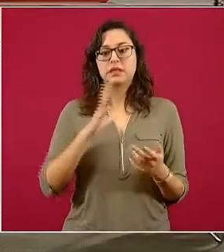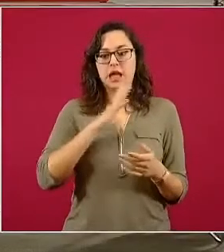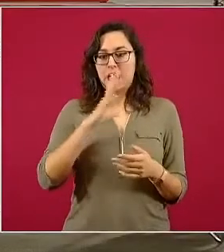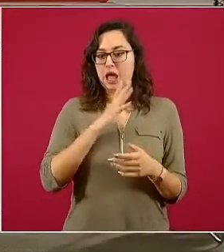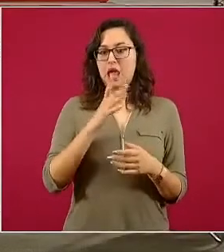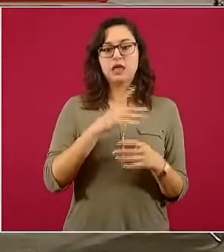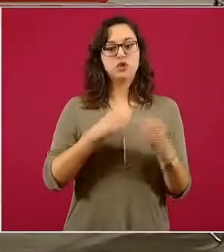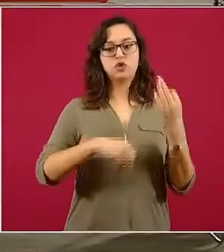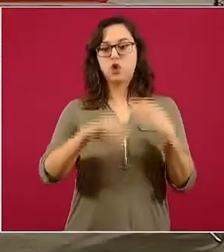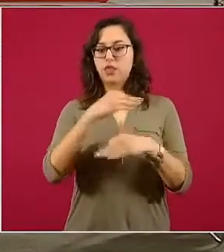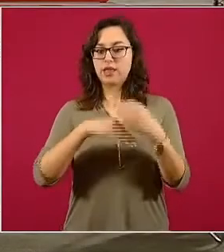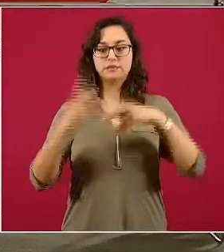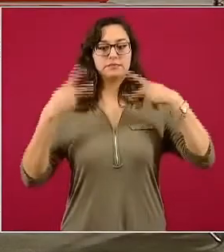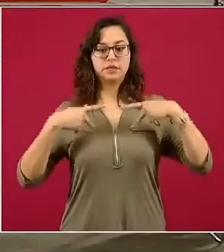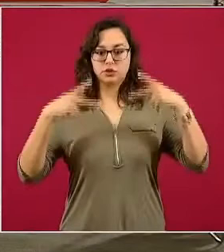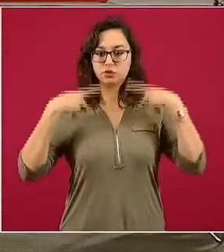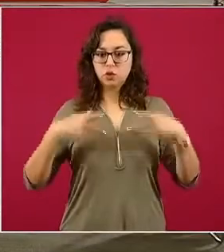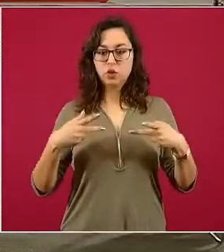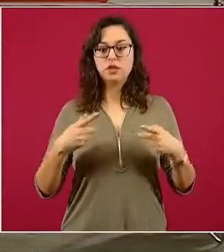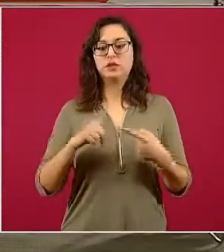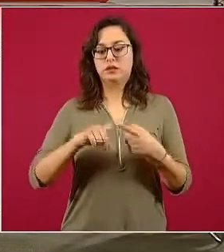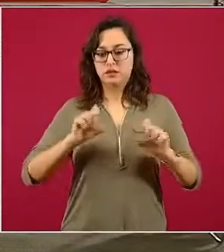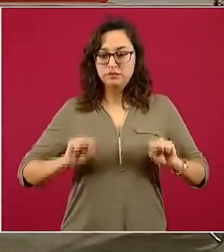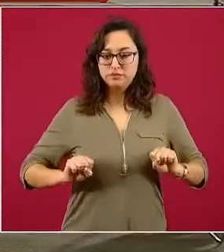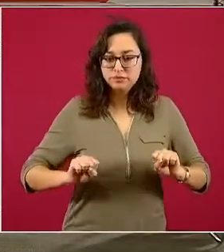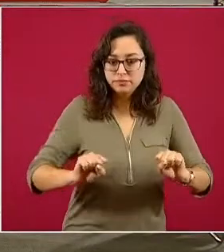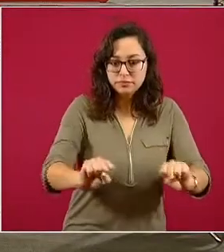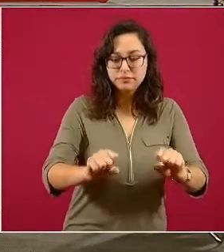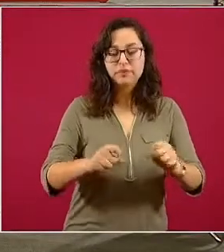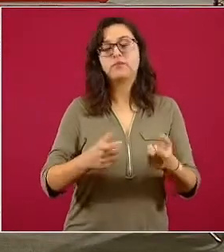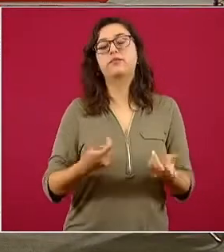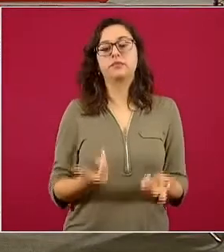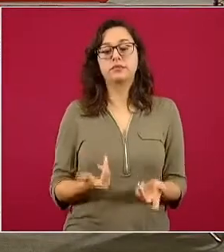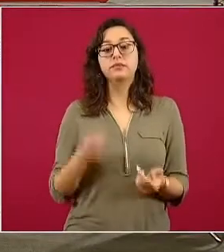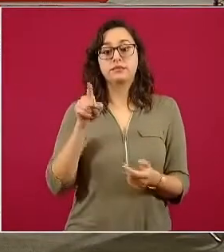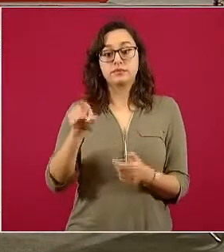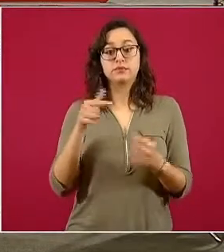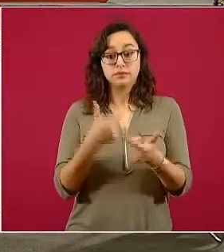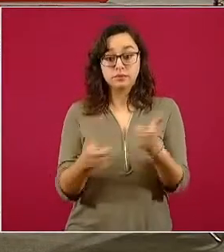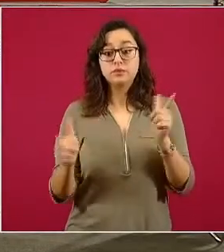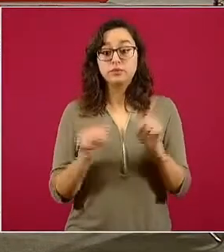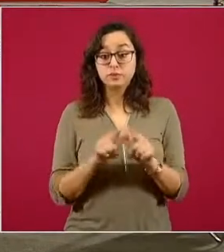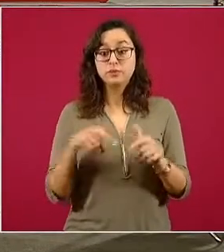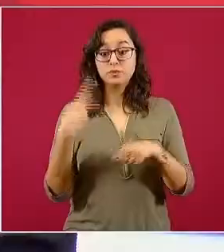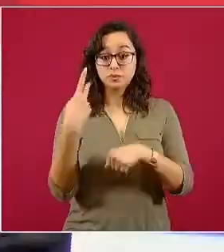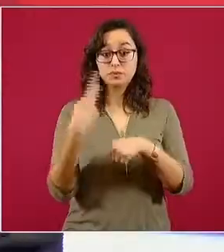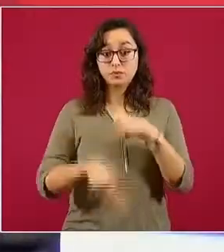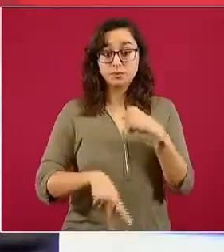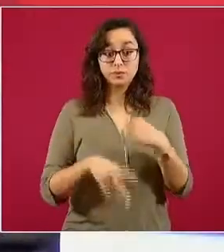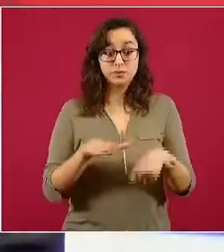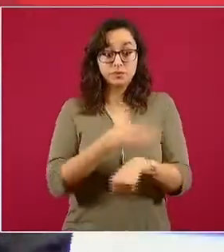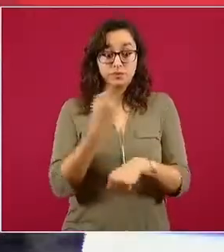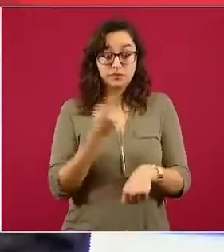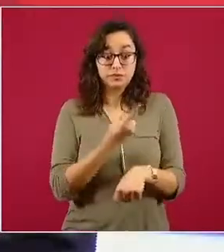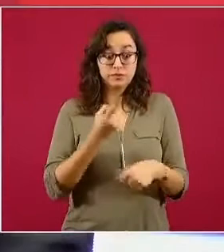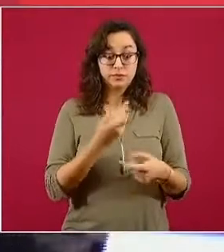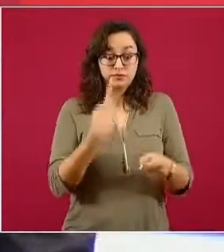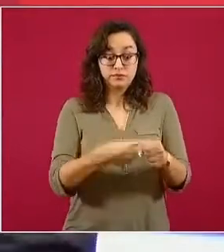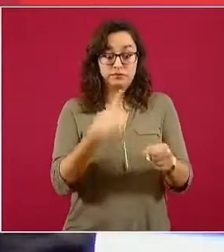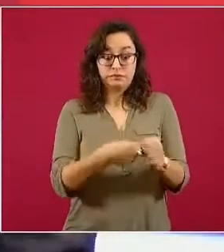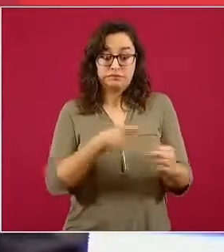apoyo, incluye a camilleros, que han sido uno de los grupos de mayor riesgo por su cercanía física,